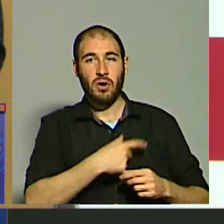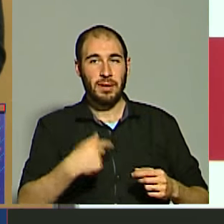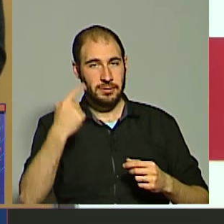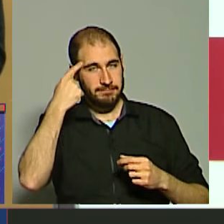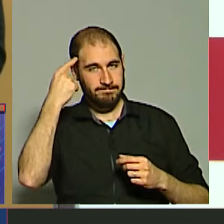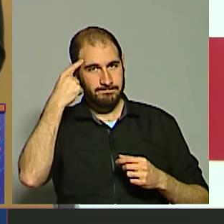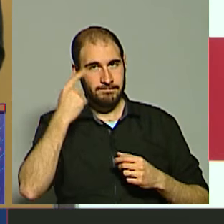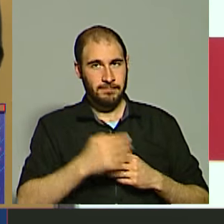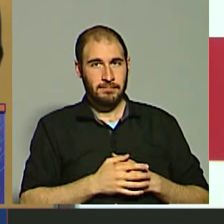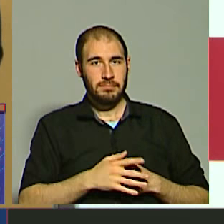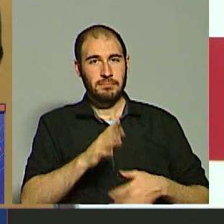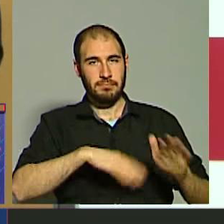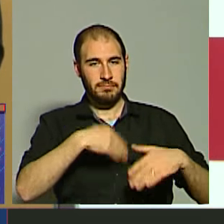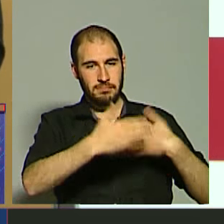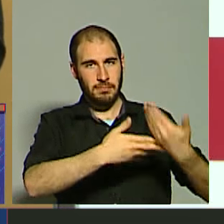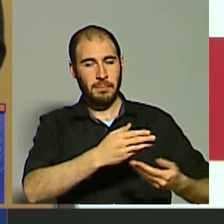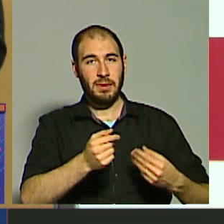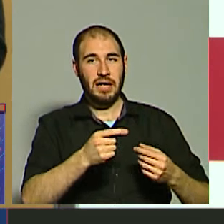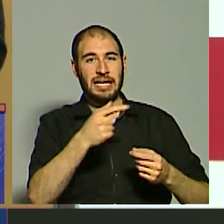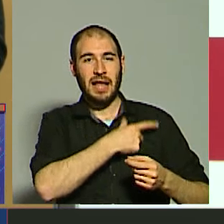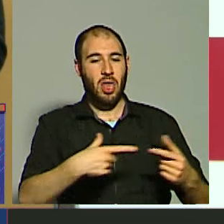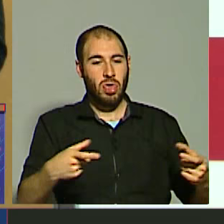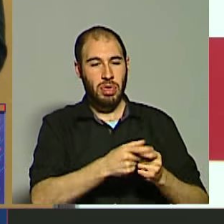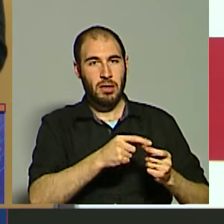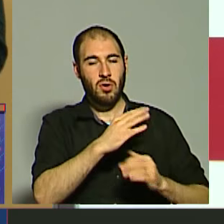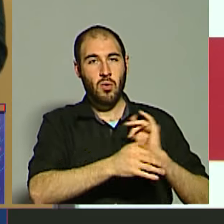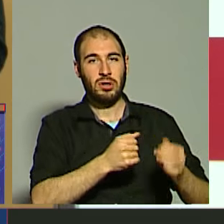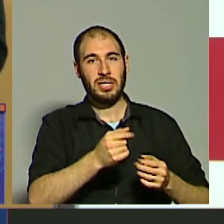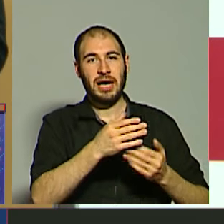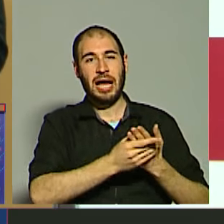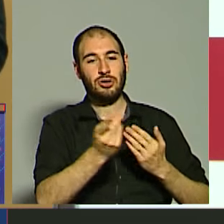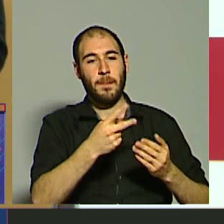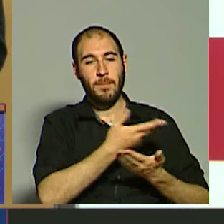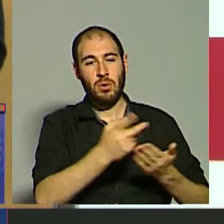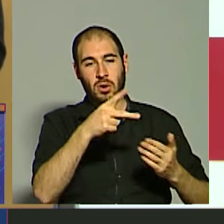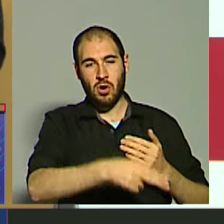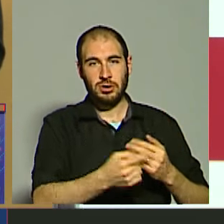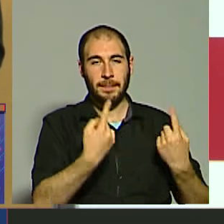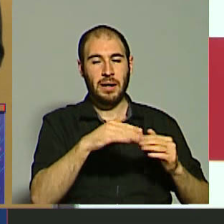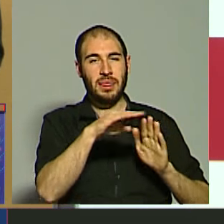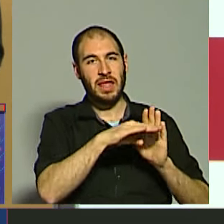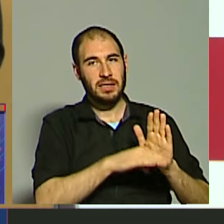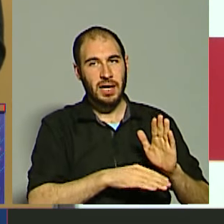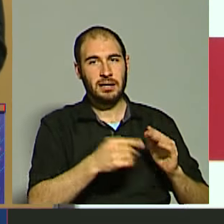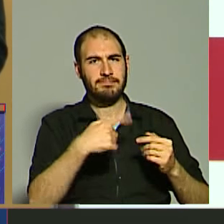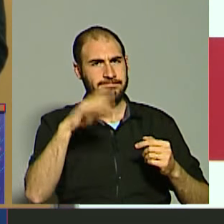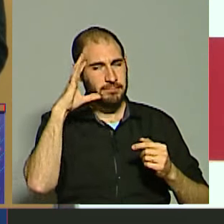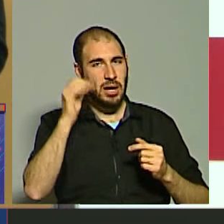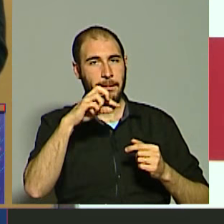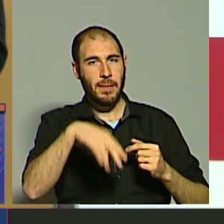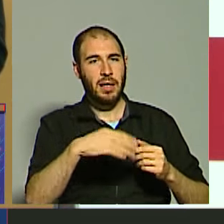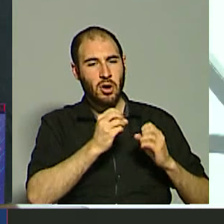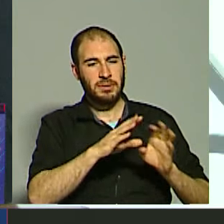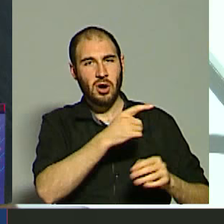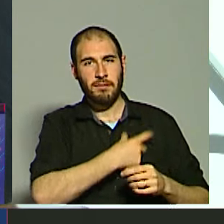piensa realizar para achicar el Estado? Se ha hablado mucho de la disminución del gasto público, pero ¿cuáles los detalles y los aspectos a tener en cuenta de este plan que va a